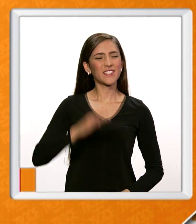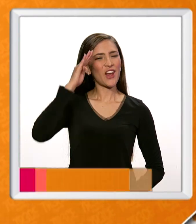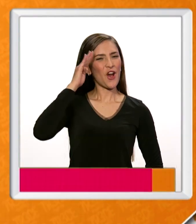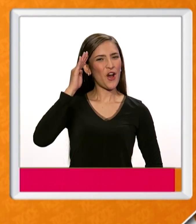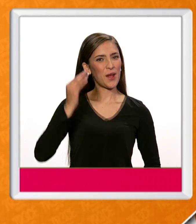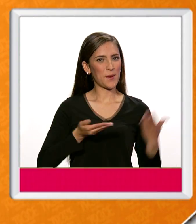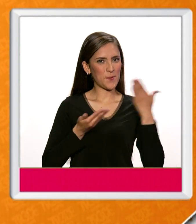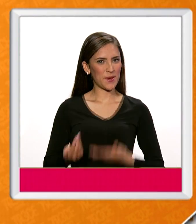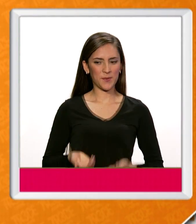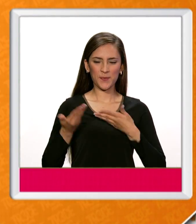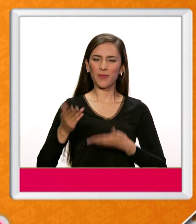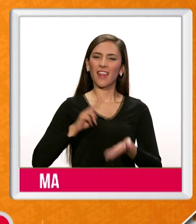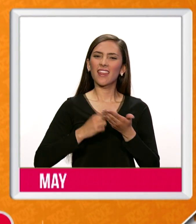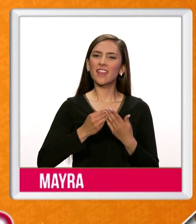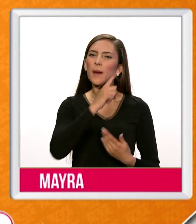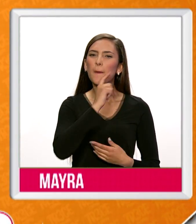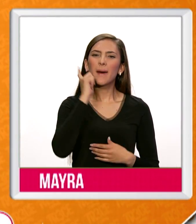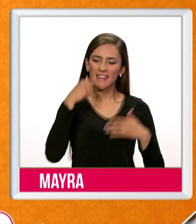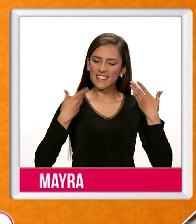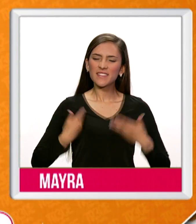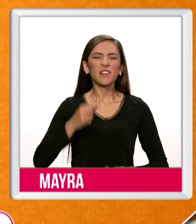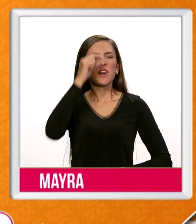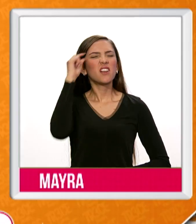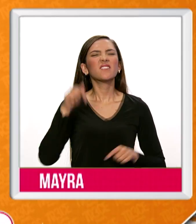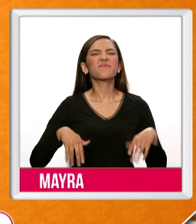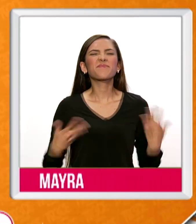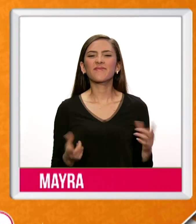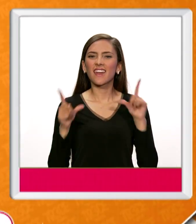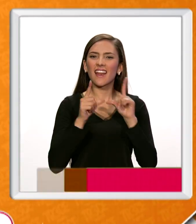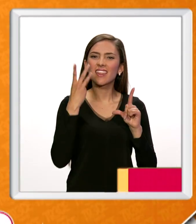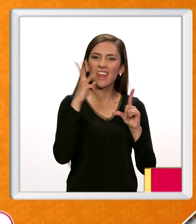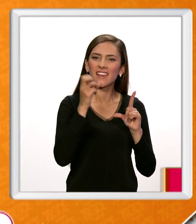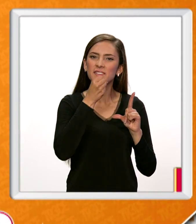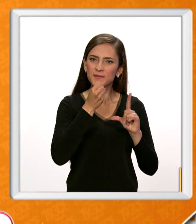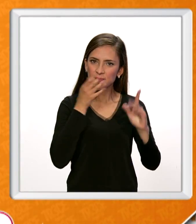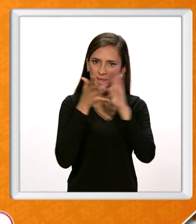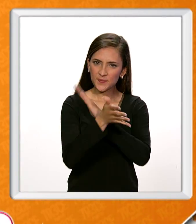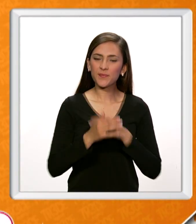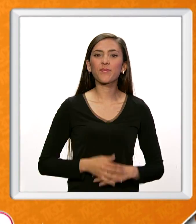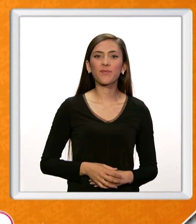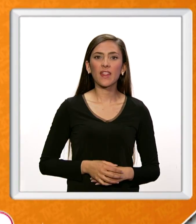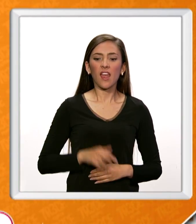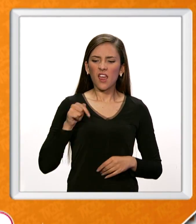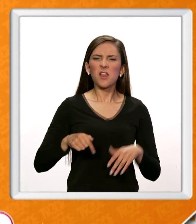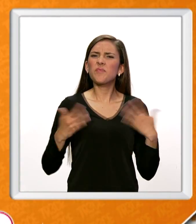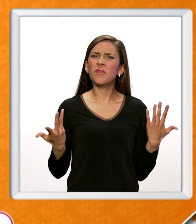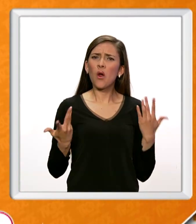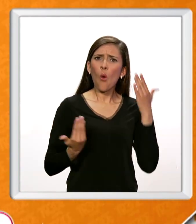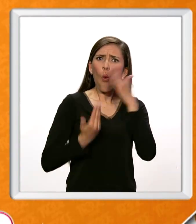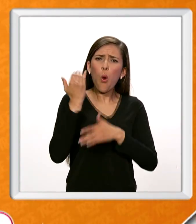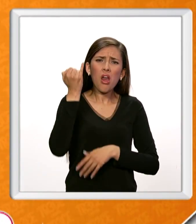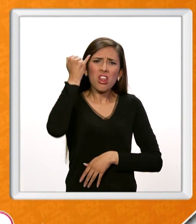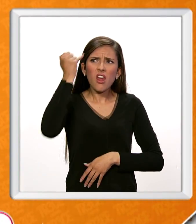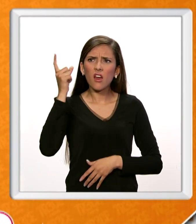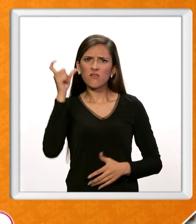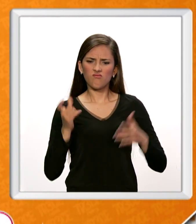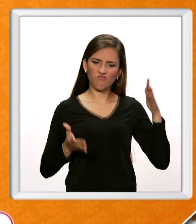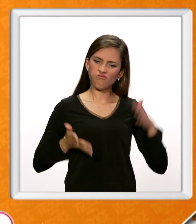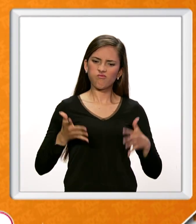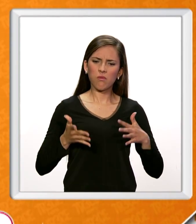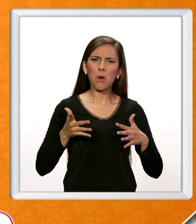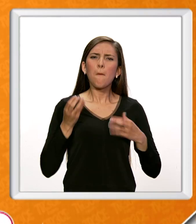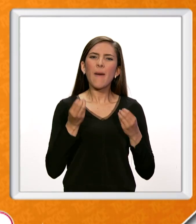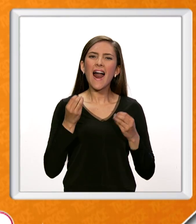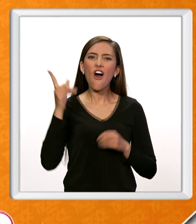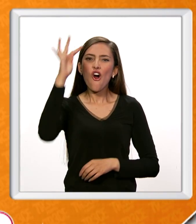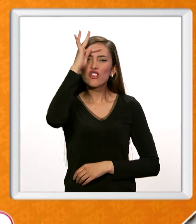Hola, bienvenidos. Ella es Mayra, yo soy López y estas las noticias en 13 News. Este es el primer robot que trabaja